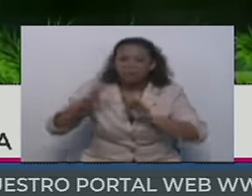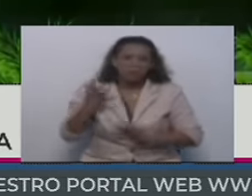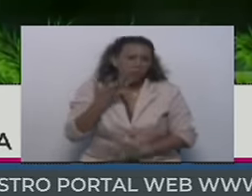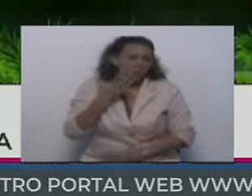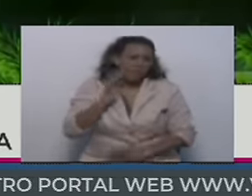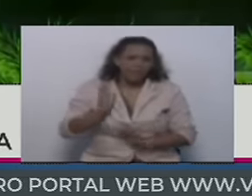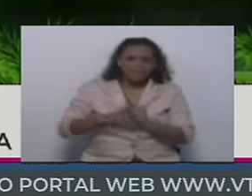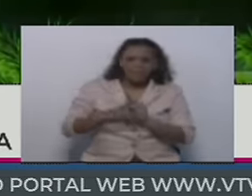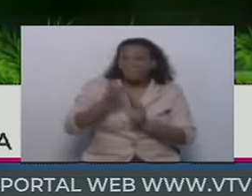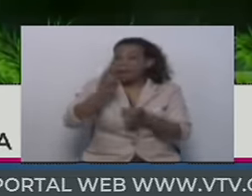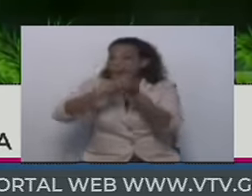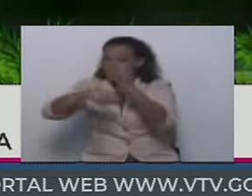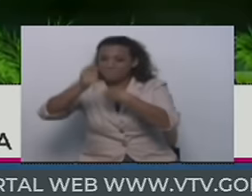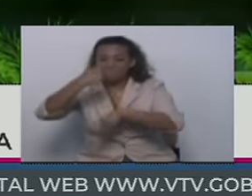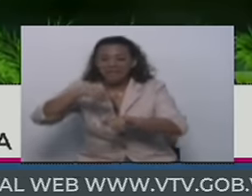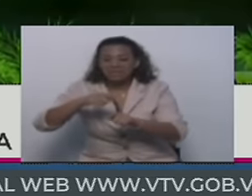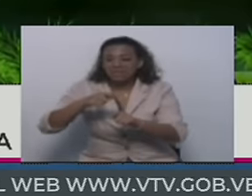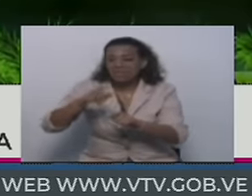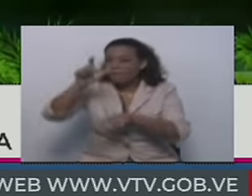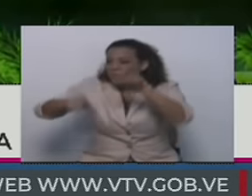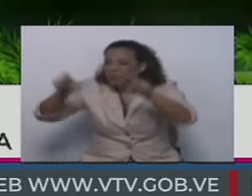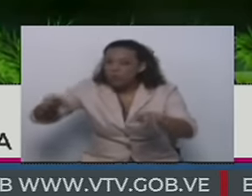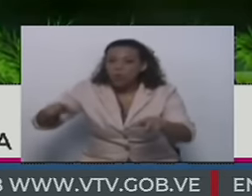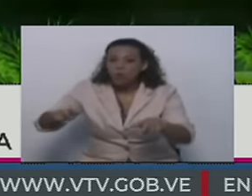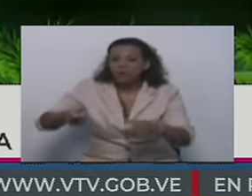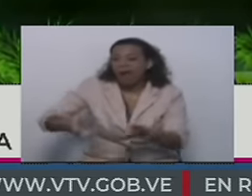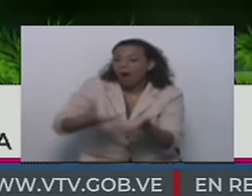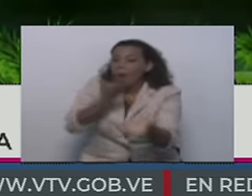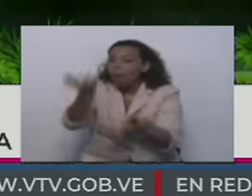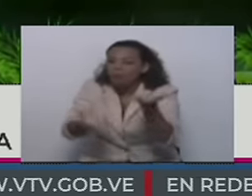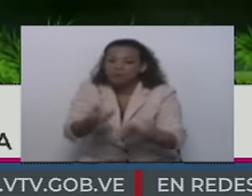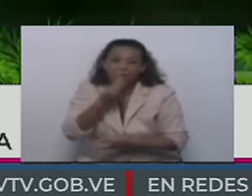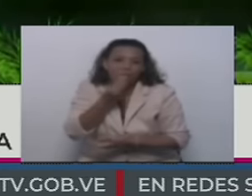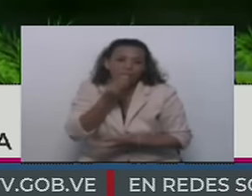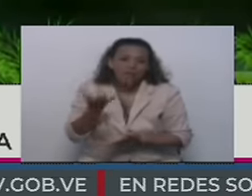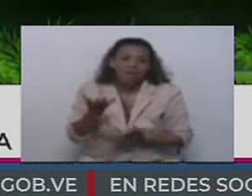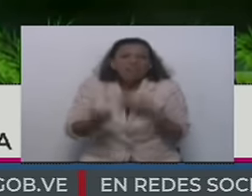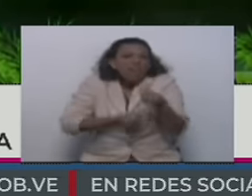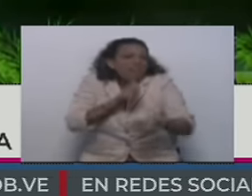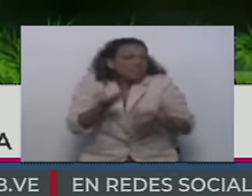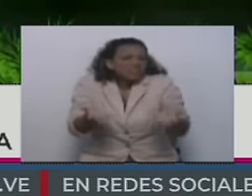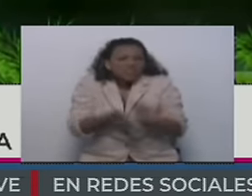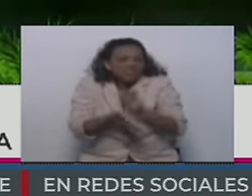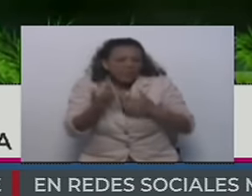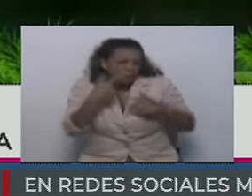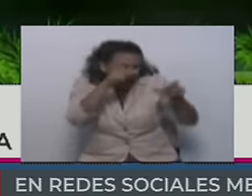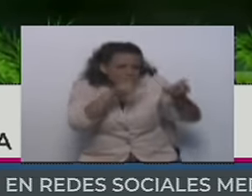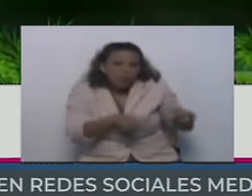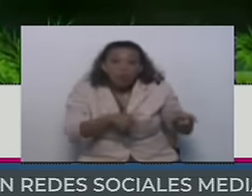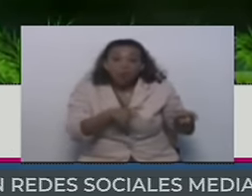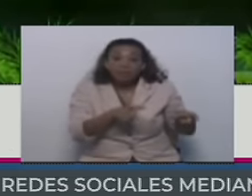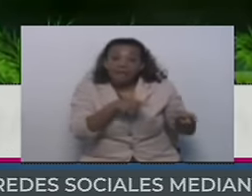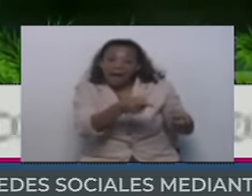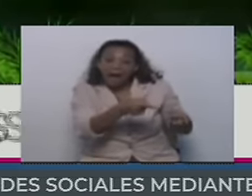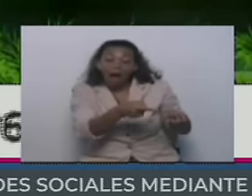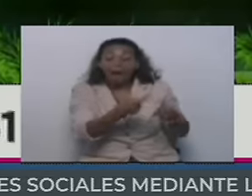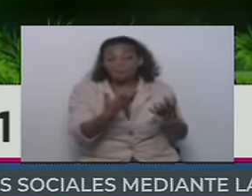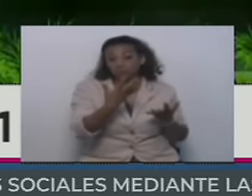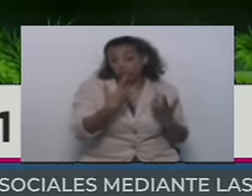para comerse un buen plato de caraota, ¿qué tiene que hacer? La otra vez me